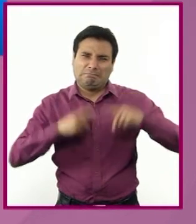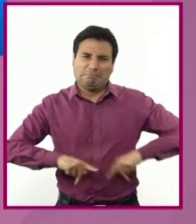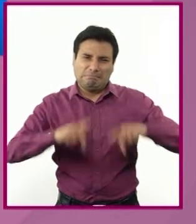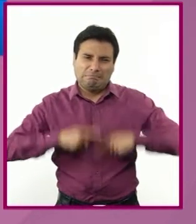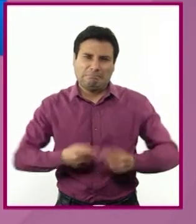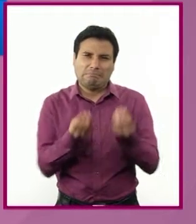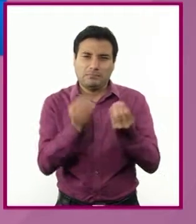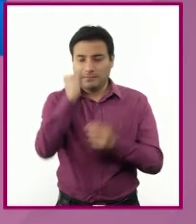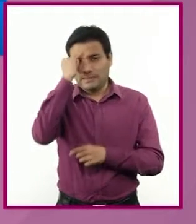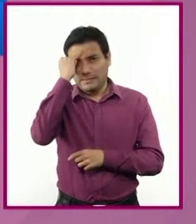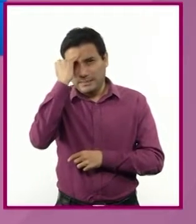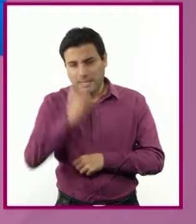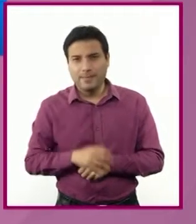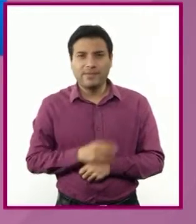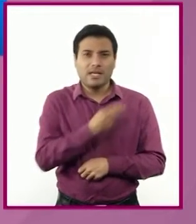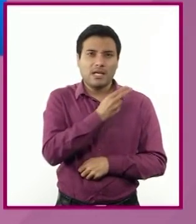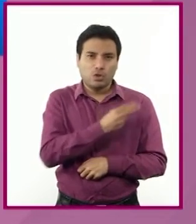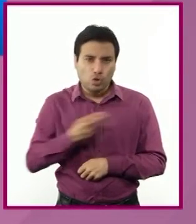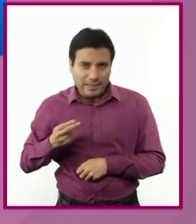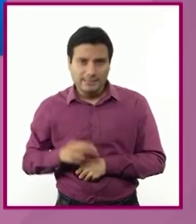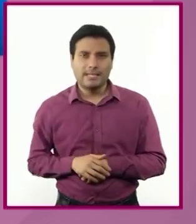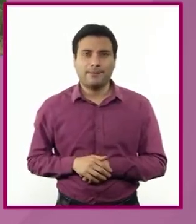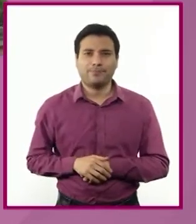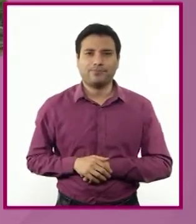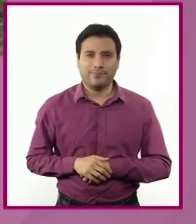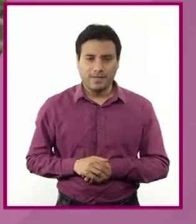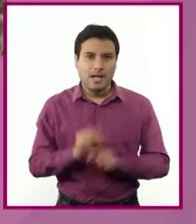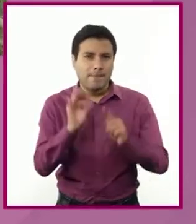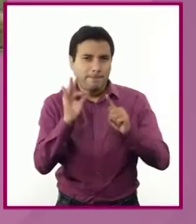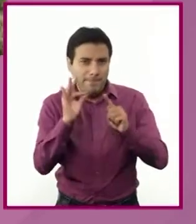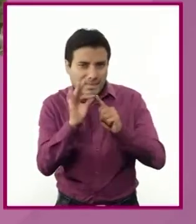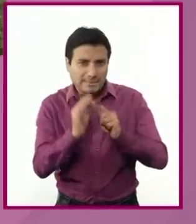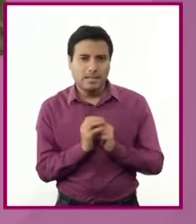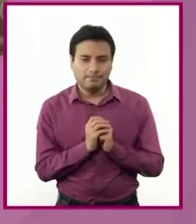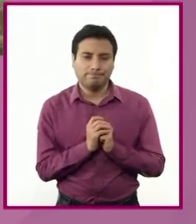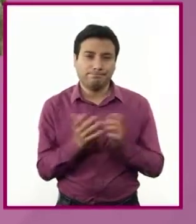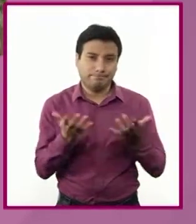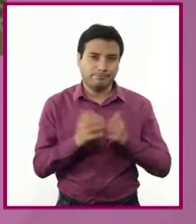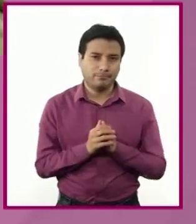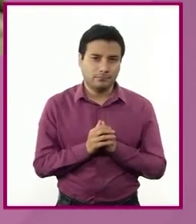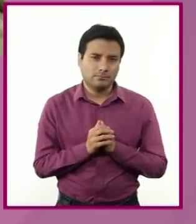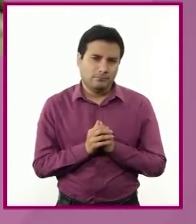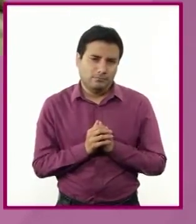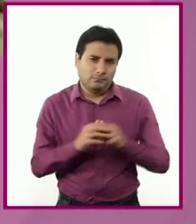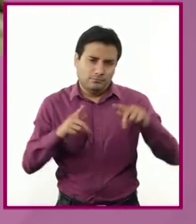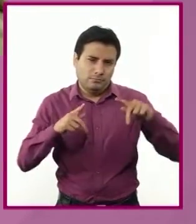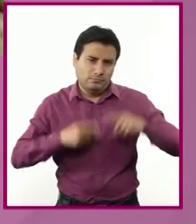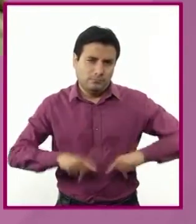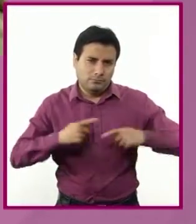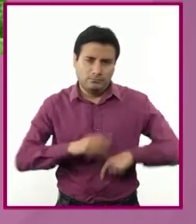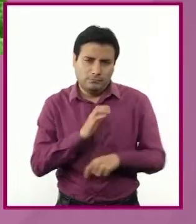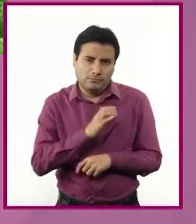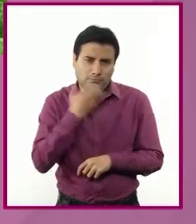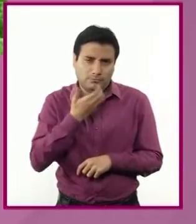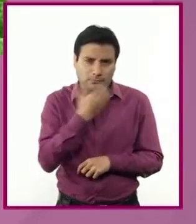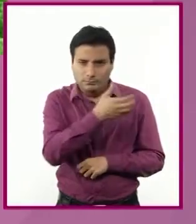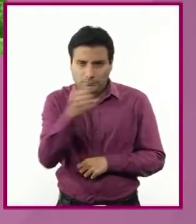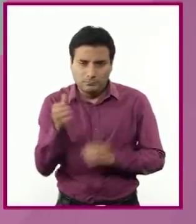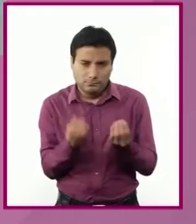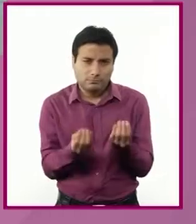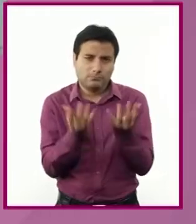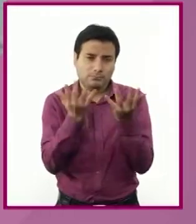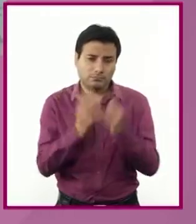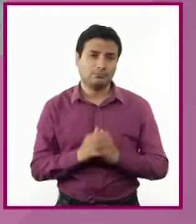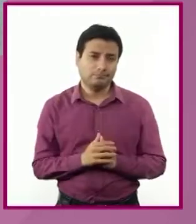India, Indonesia, Bangladesh y Pakistán. Su población es principalmente rural, dedicada a la agricultura, la cual se